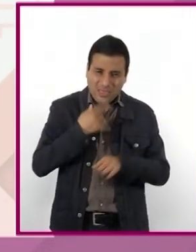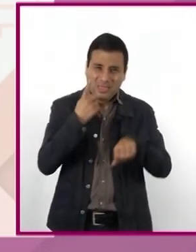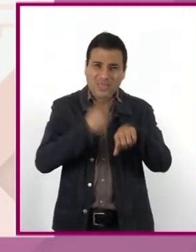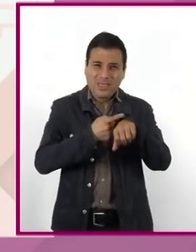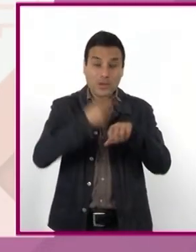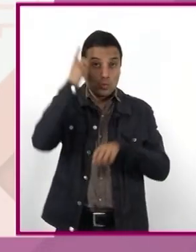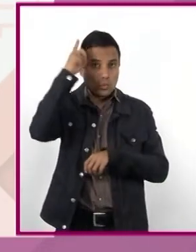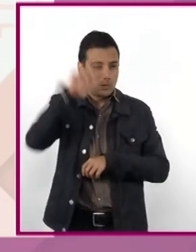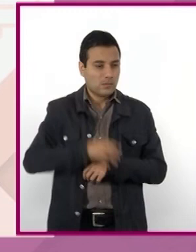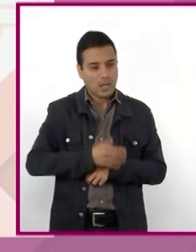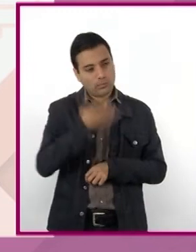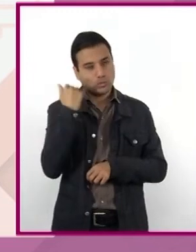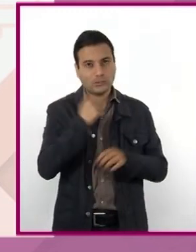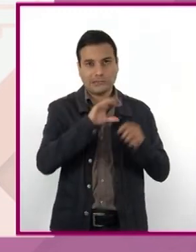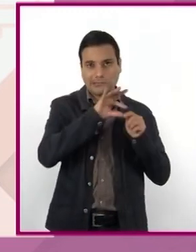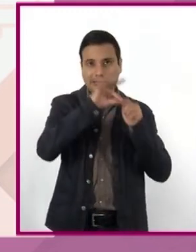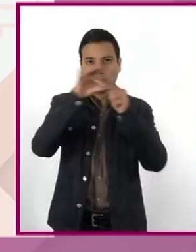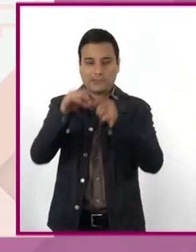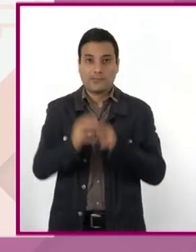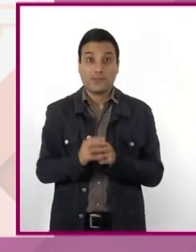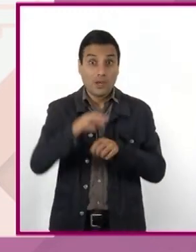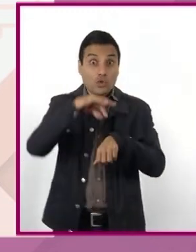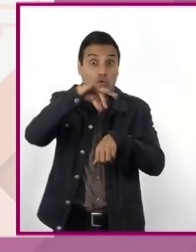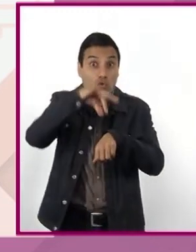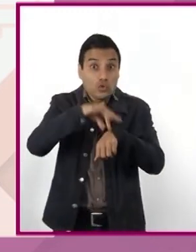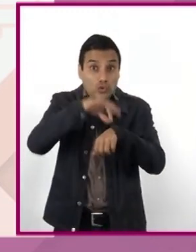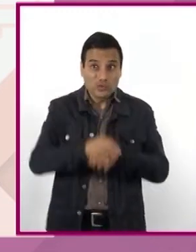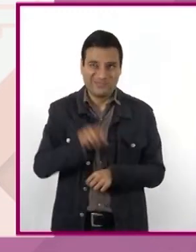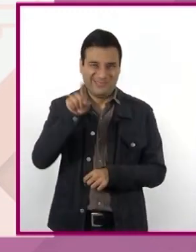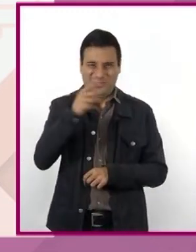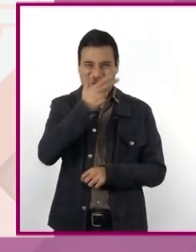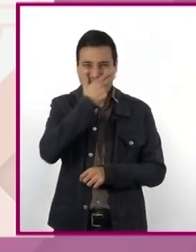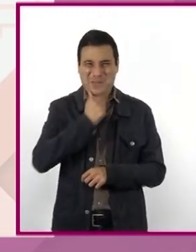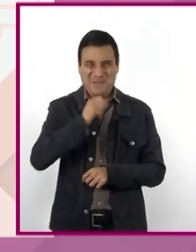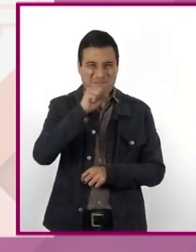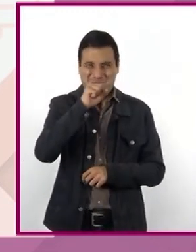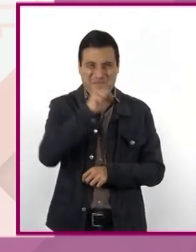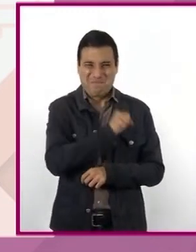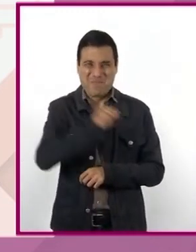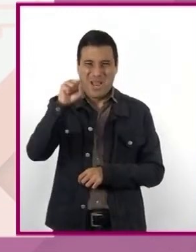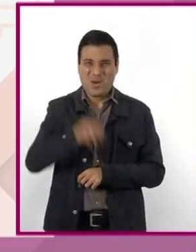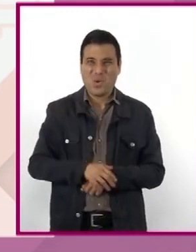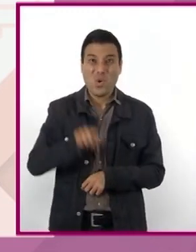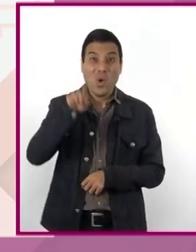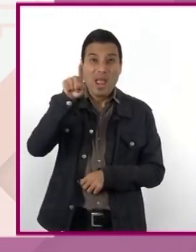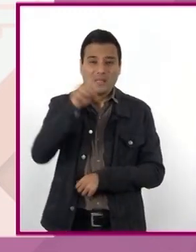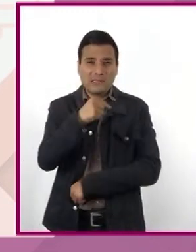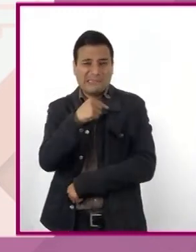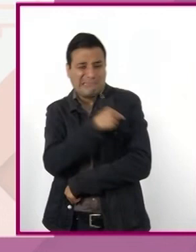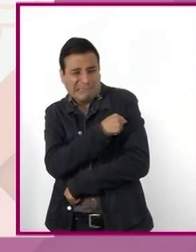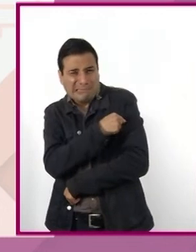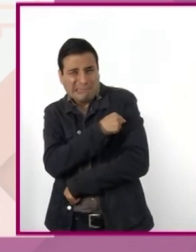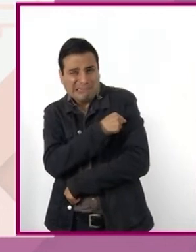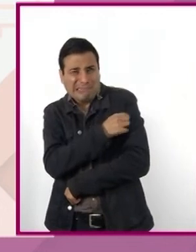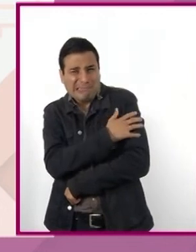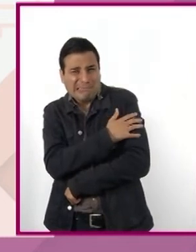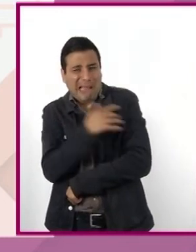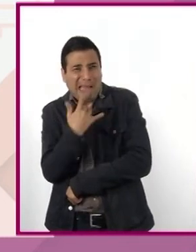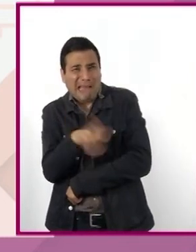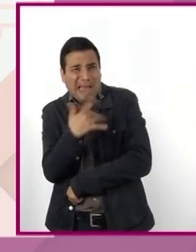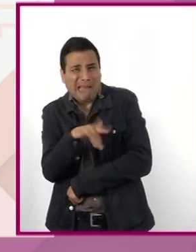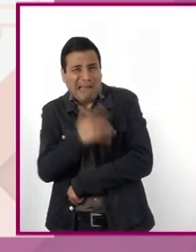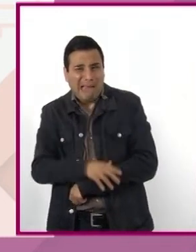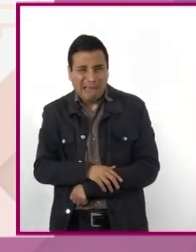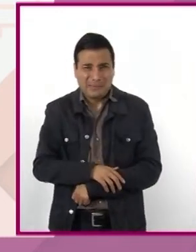ese hombre malvado que le clavaba algo puntiagudo o que le daba pastillas horribles. ¿Me ayudas a leer el final,